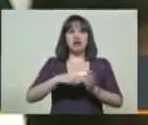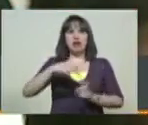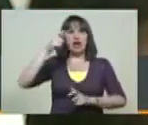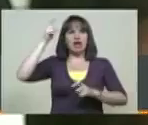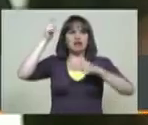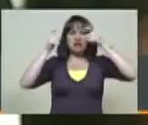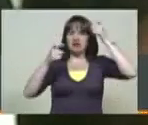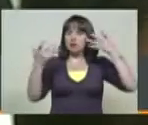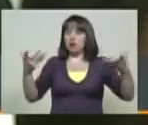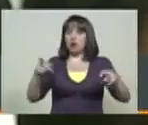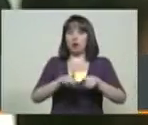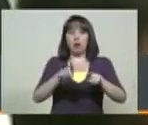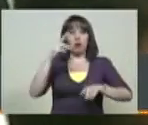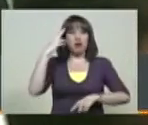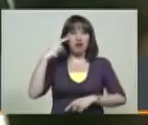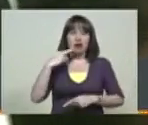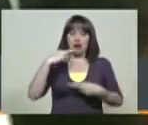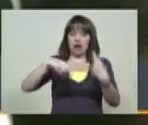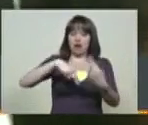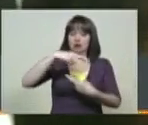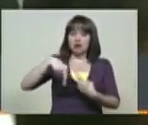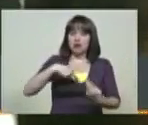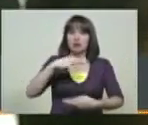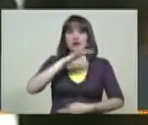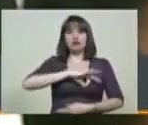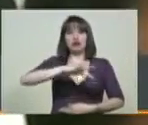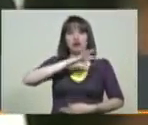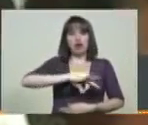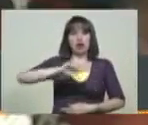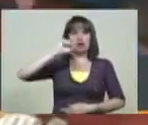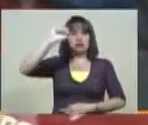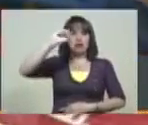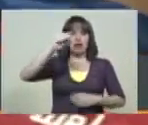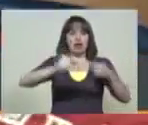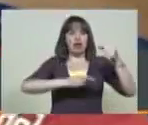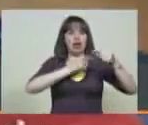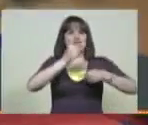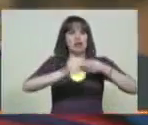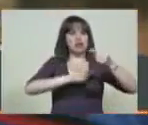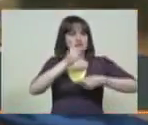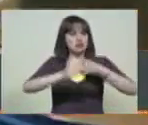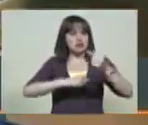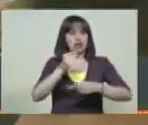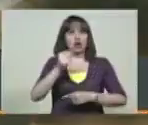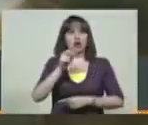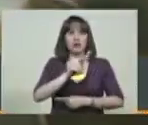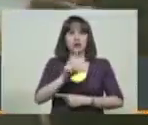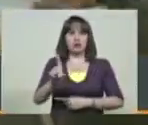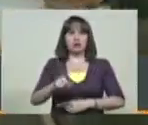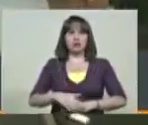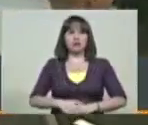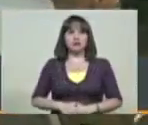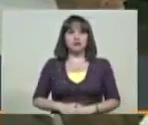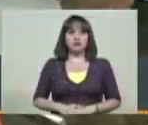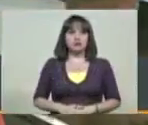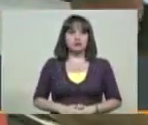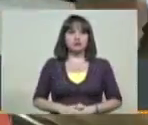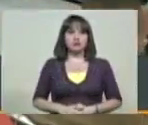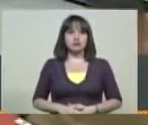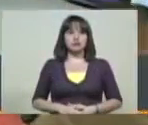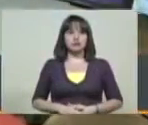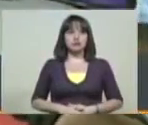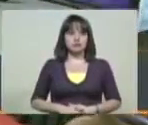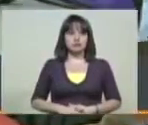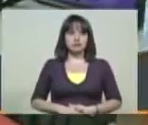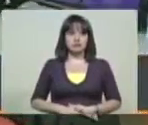revolucionario socialista del siglo 21 y ahí podemos hacer